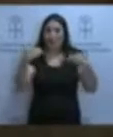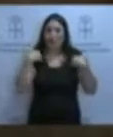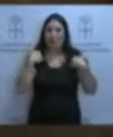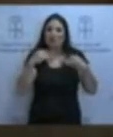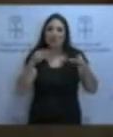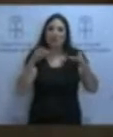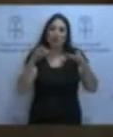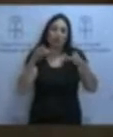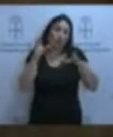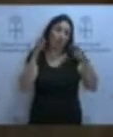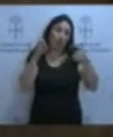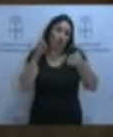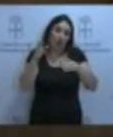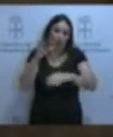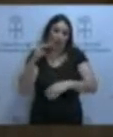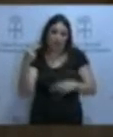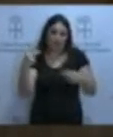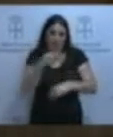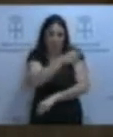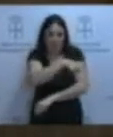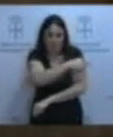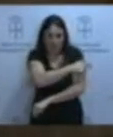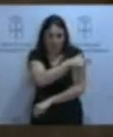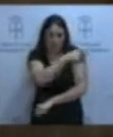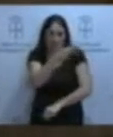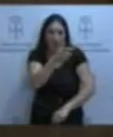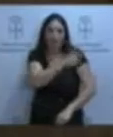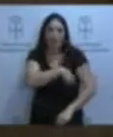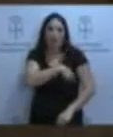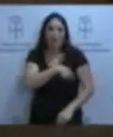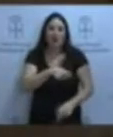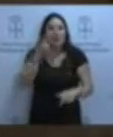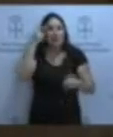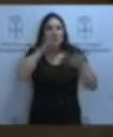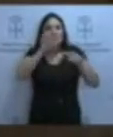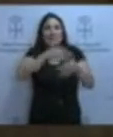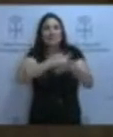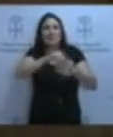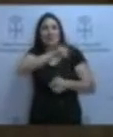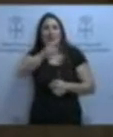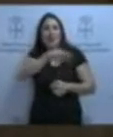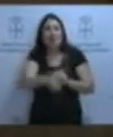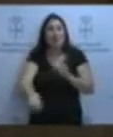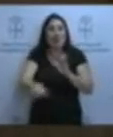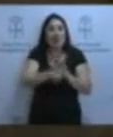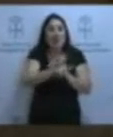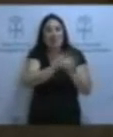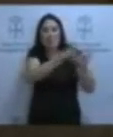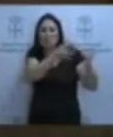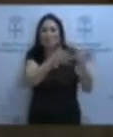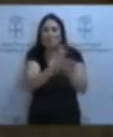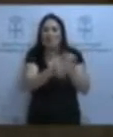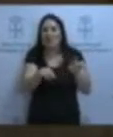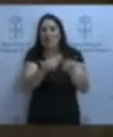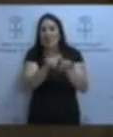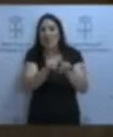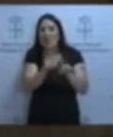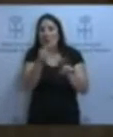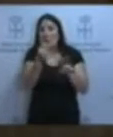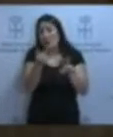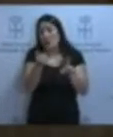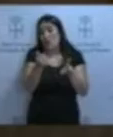auto. Sabemos que ese dinero, pues los 80 millones de euros defraudados, equivale, para que nos hagamos una idea, a todo el dinero defraudado en el